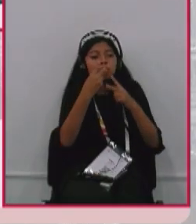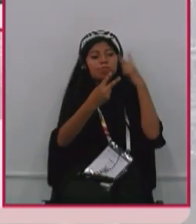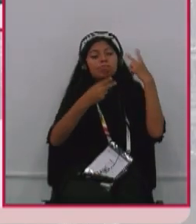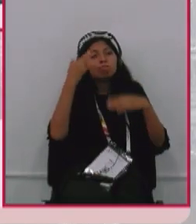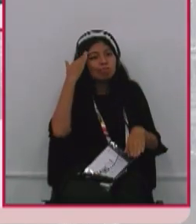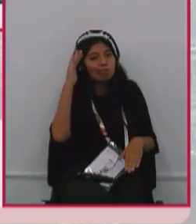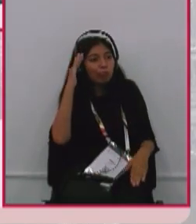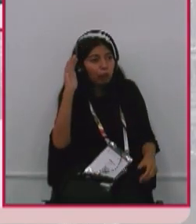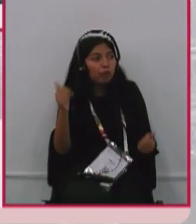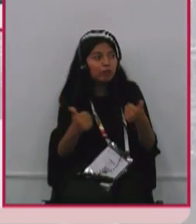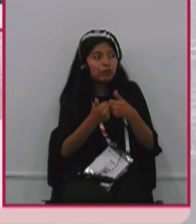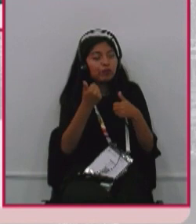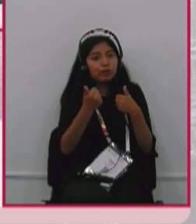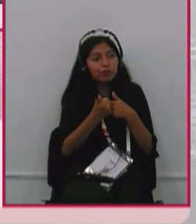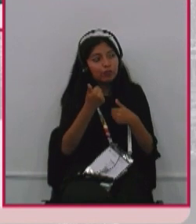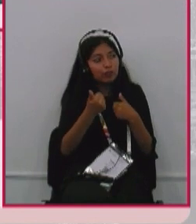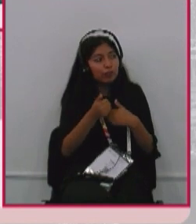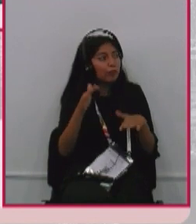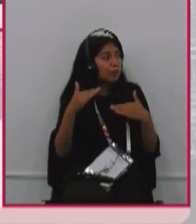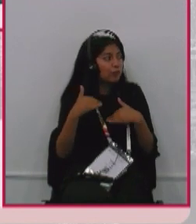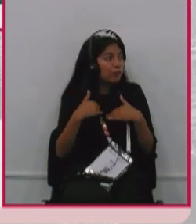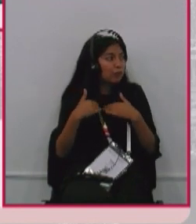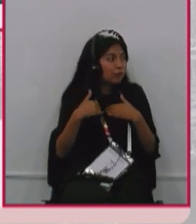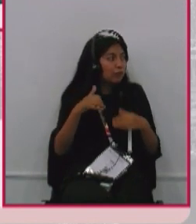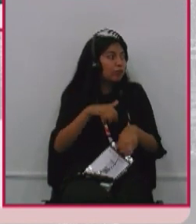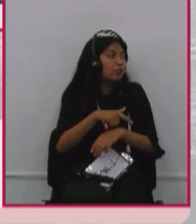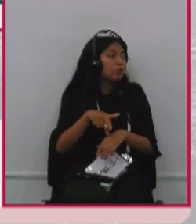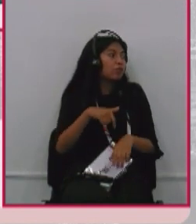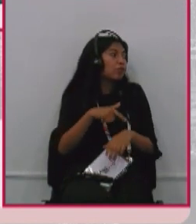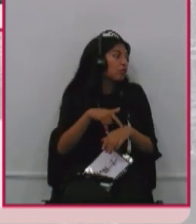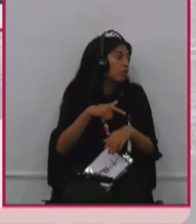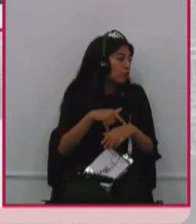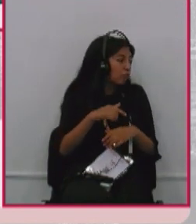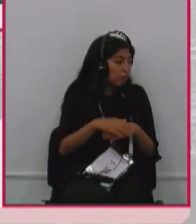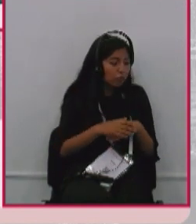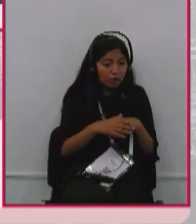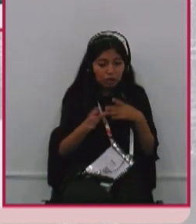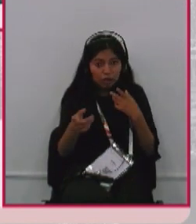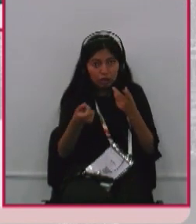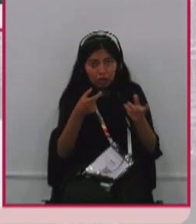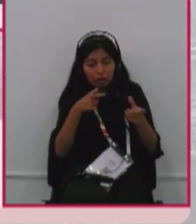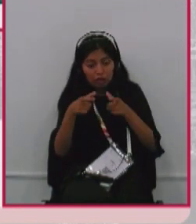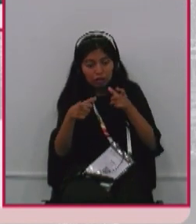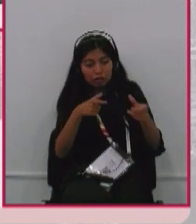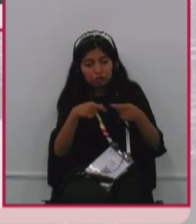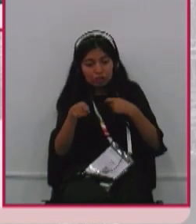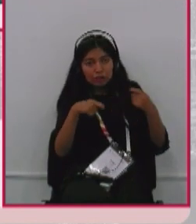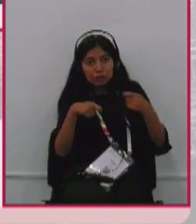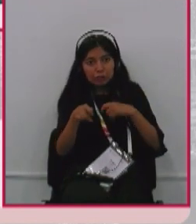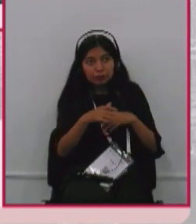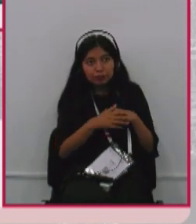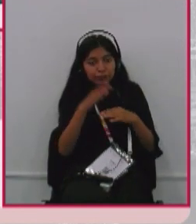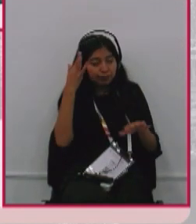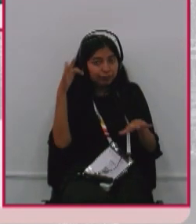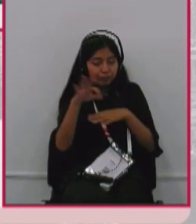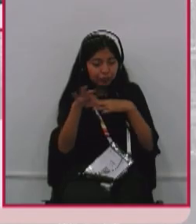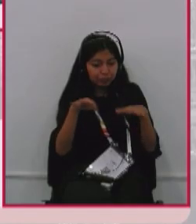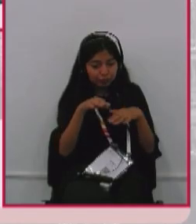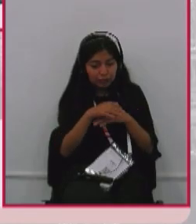que teníamos, ¿no? Al momento de inyectar, establecer controles de ingeniería,